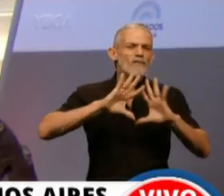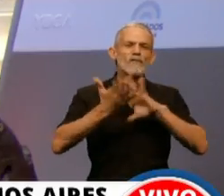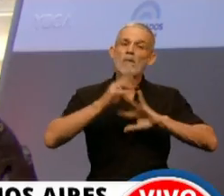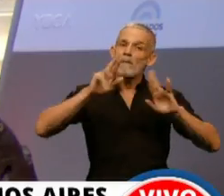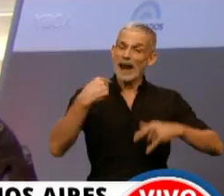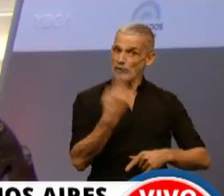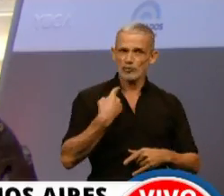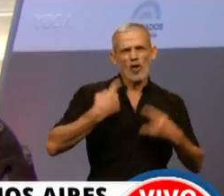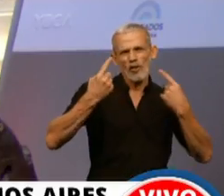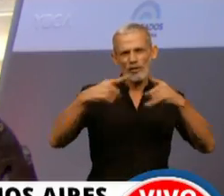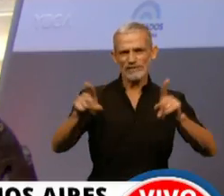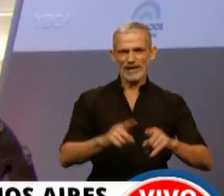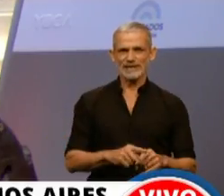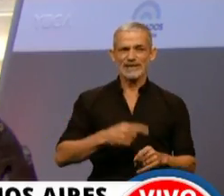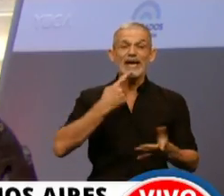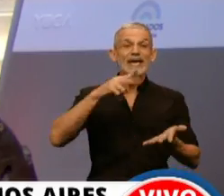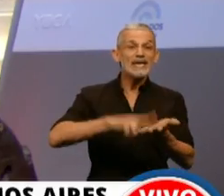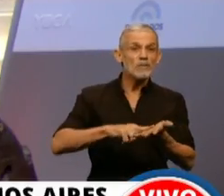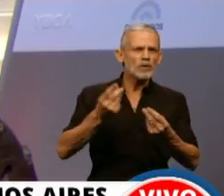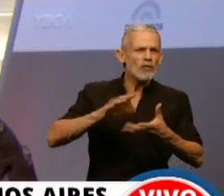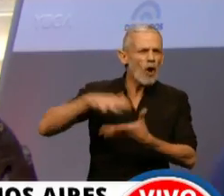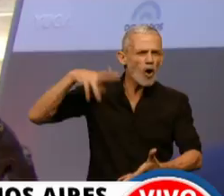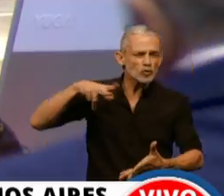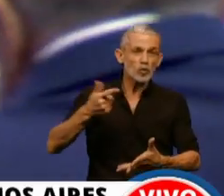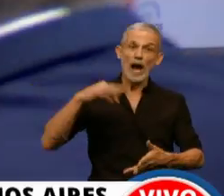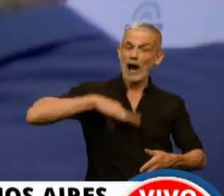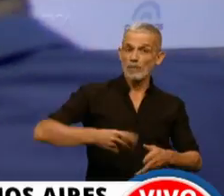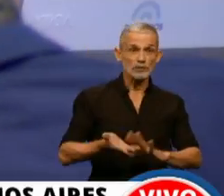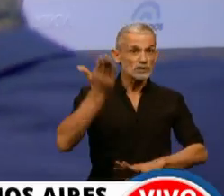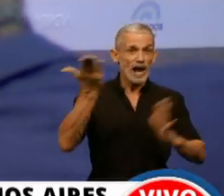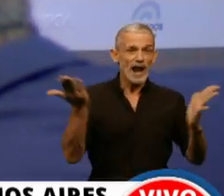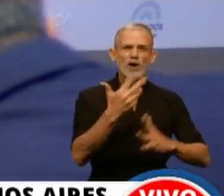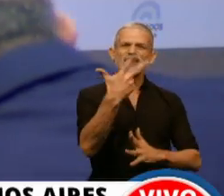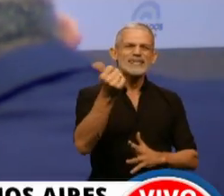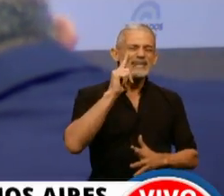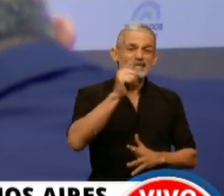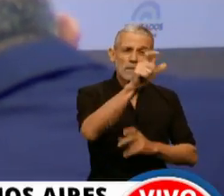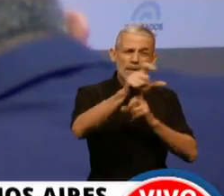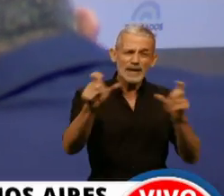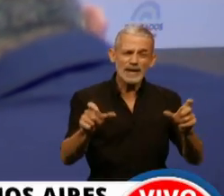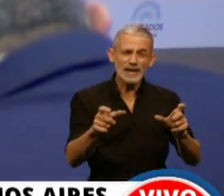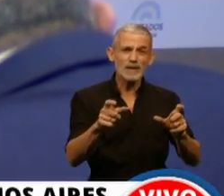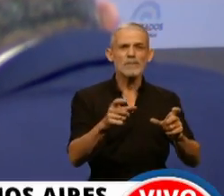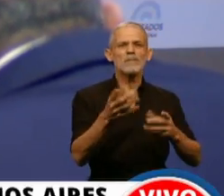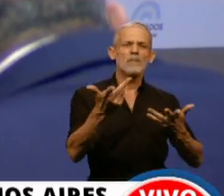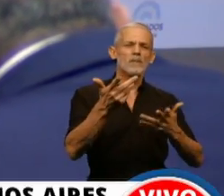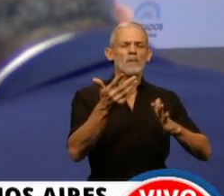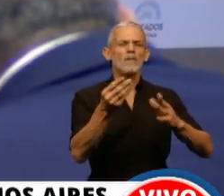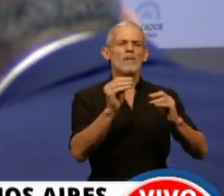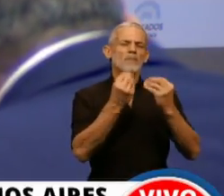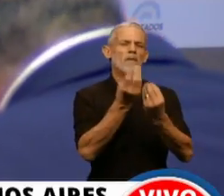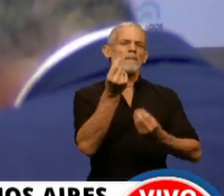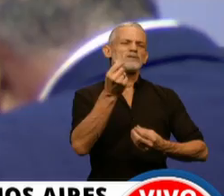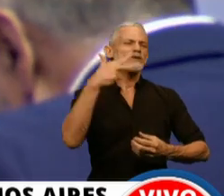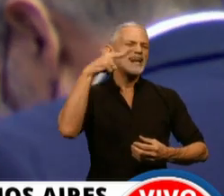presidente verdadero impuesto a las grandes fortunas aumento del salario para que no haya 36 mil de promedio sino que